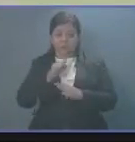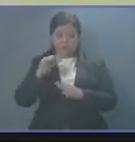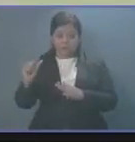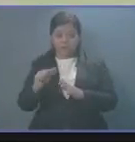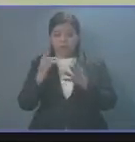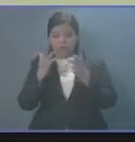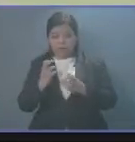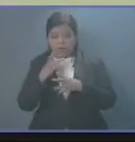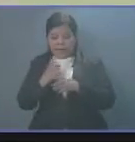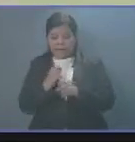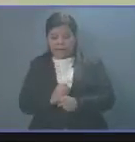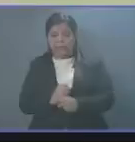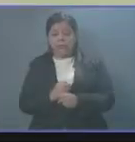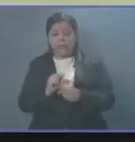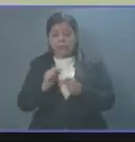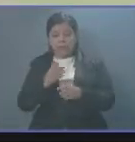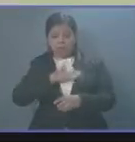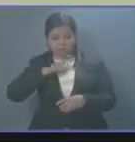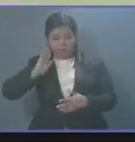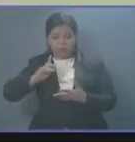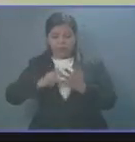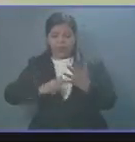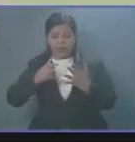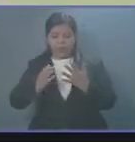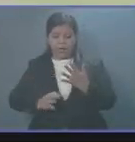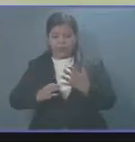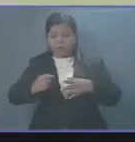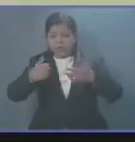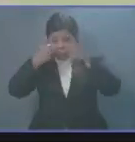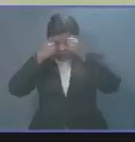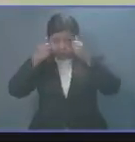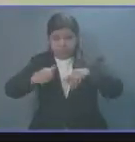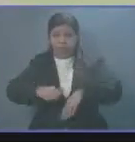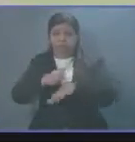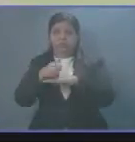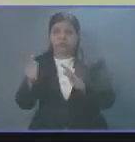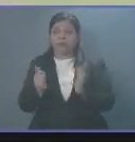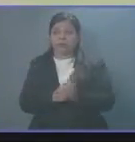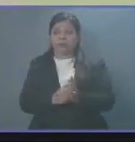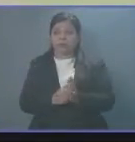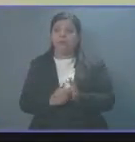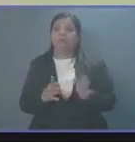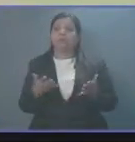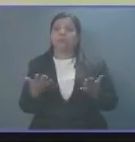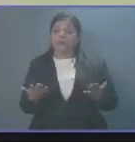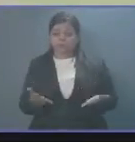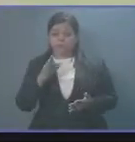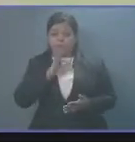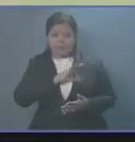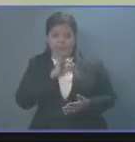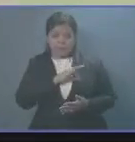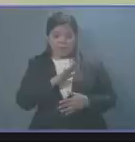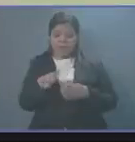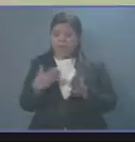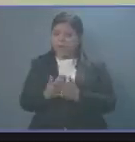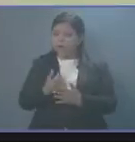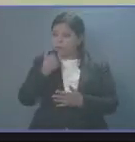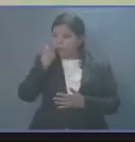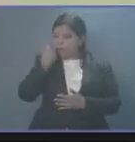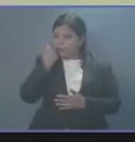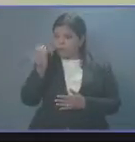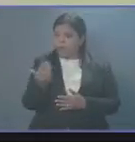que garanticen el cumplimiento de las leyes aprobadas por esta Asamblea Legislativa en función de beneficiar a la población joven de nuestro